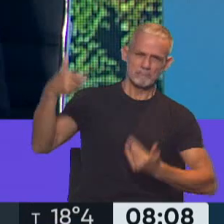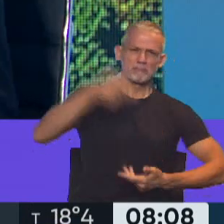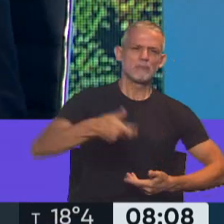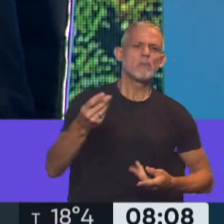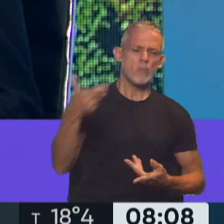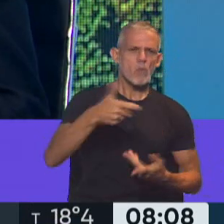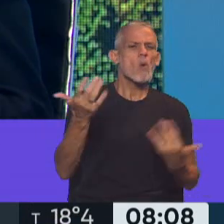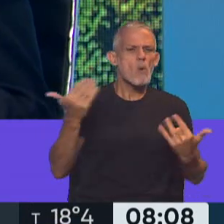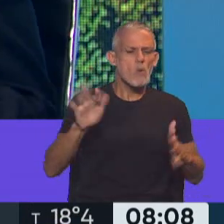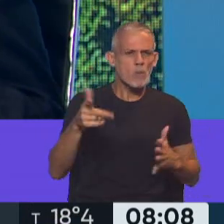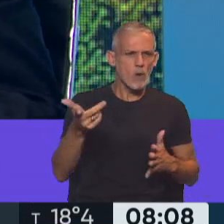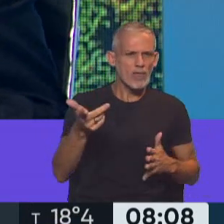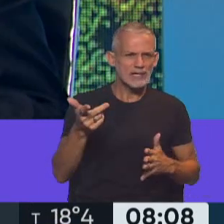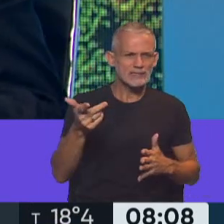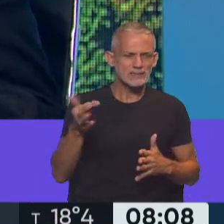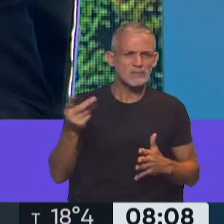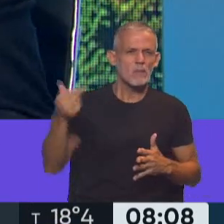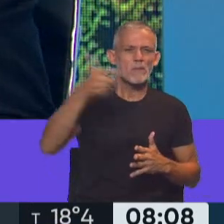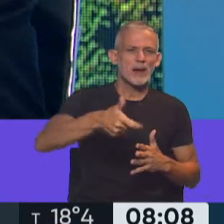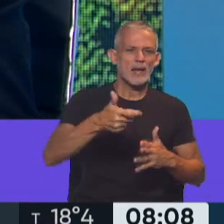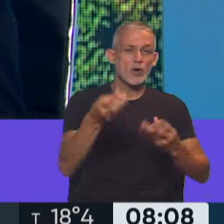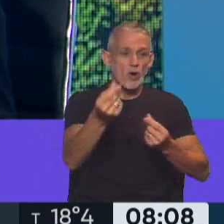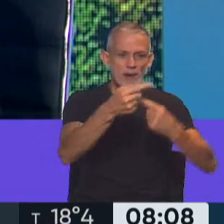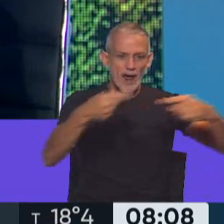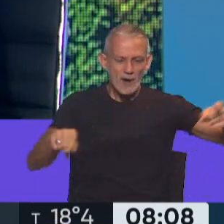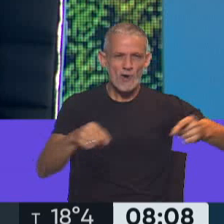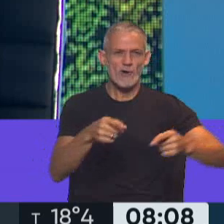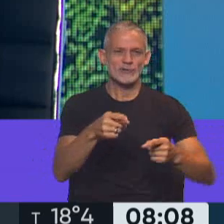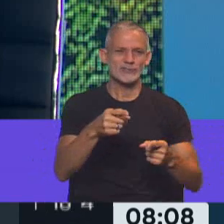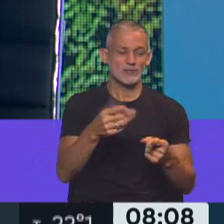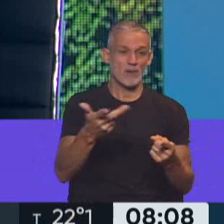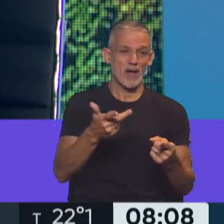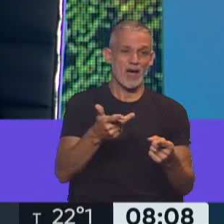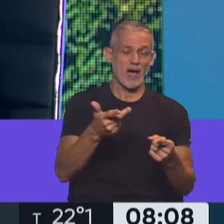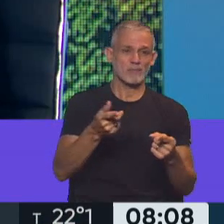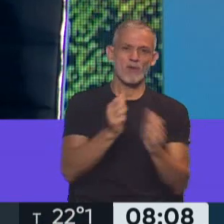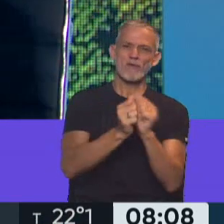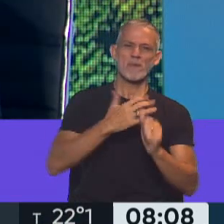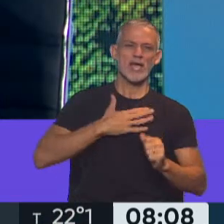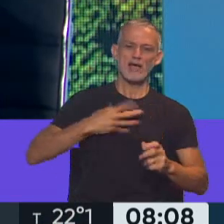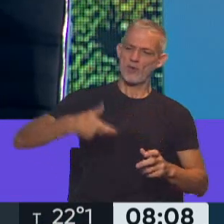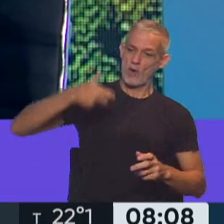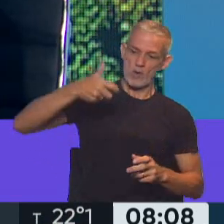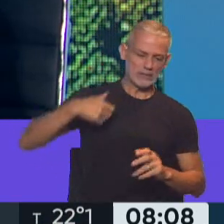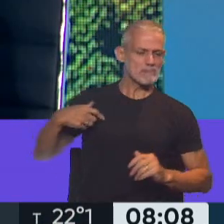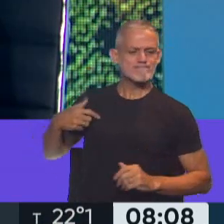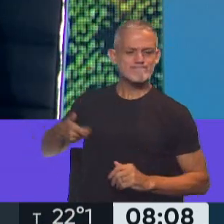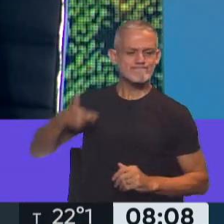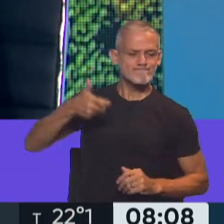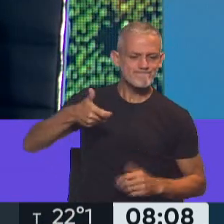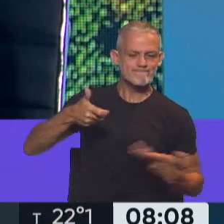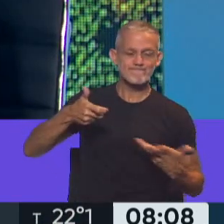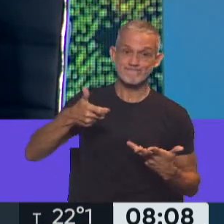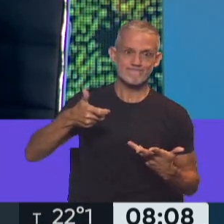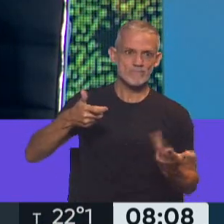pueda adquirir sus materias primas, que pueda volver a tener su stock, que lo pueda pagar, ¿no? Porque ese es el otro tema también,